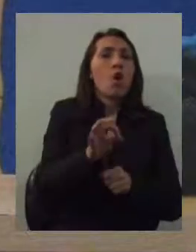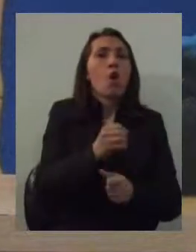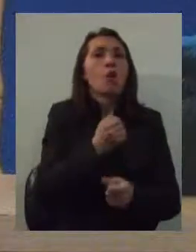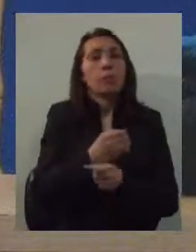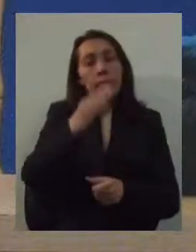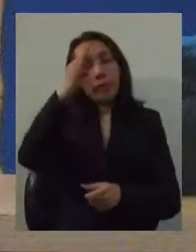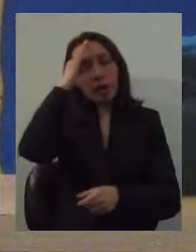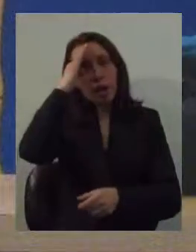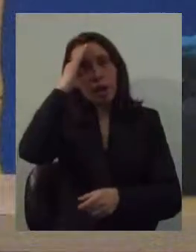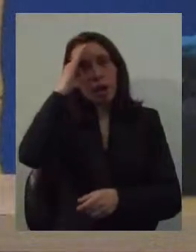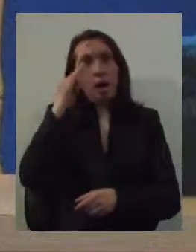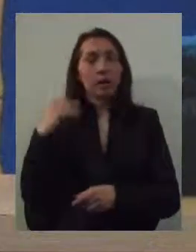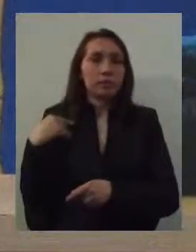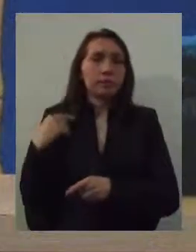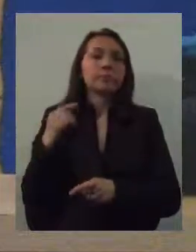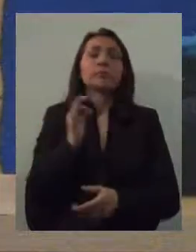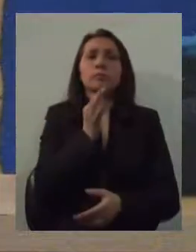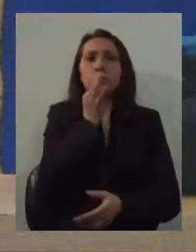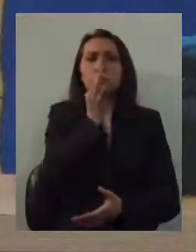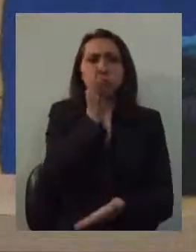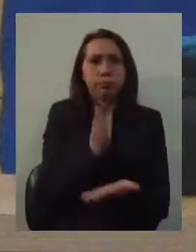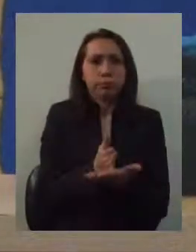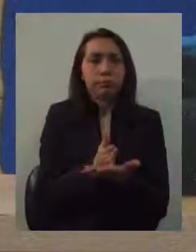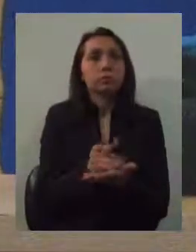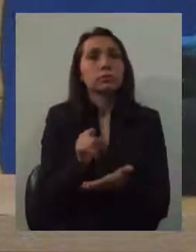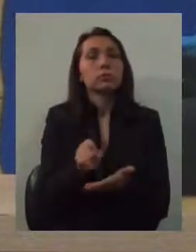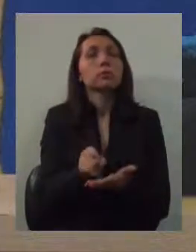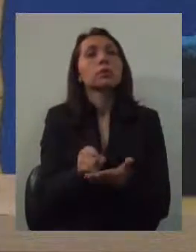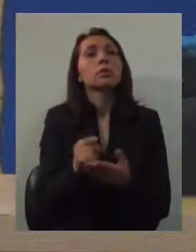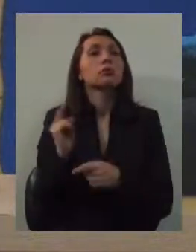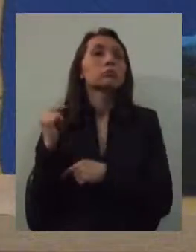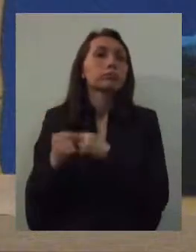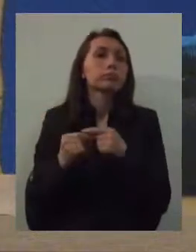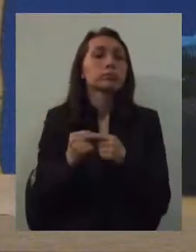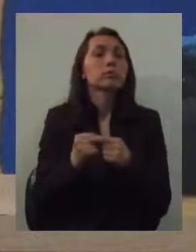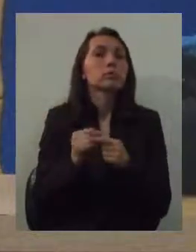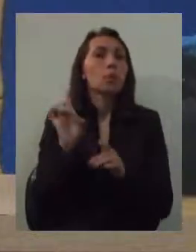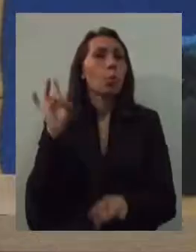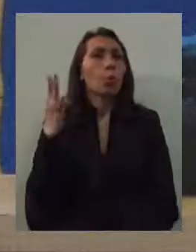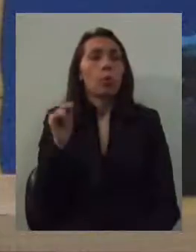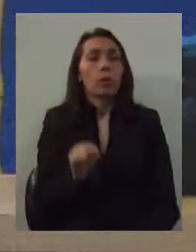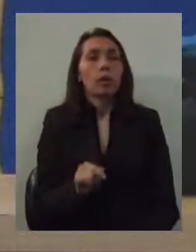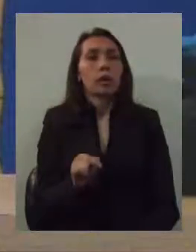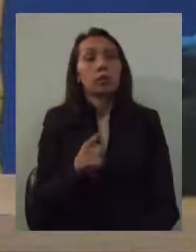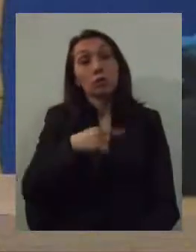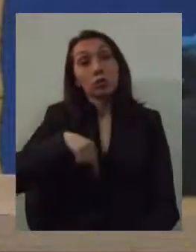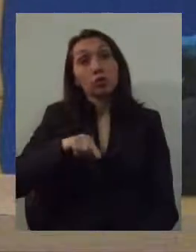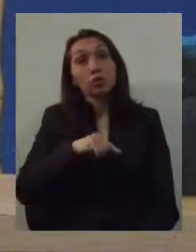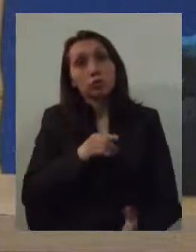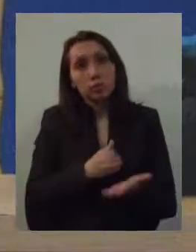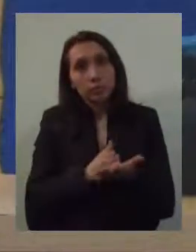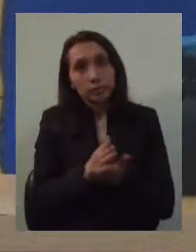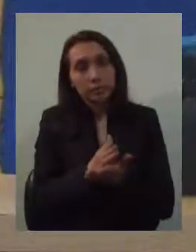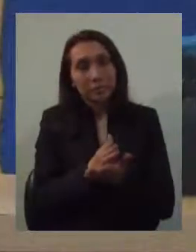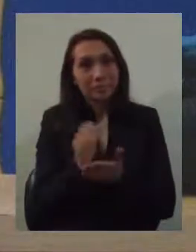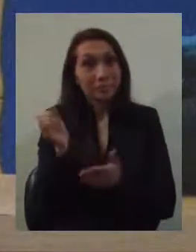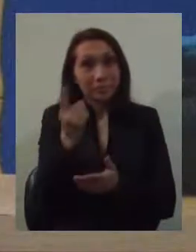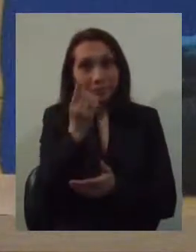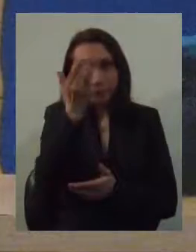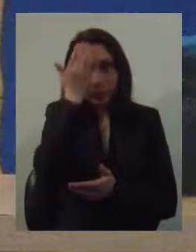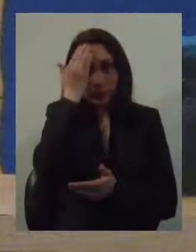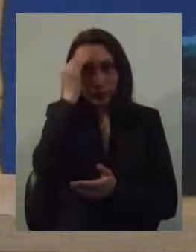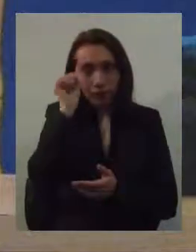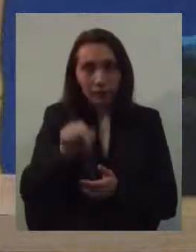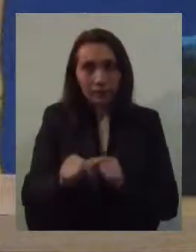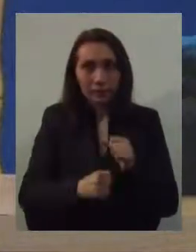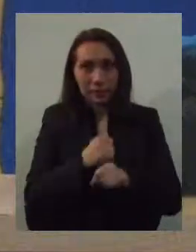jurisdiccionales argentinas, que serían las de jurisdicción exclusiva. Y nosotros, a partir ahora del 1 de agosto de este